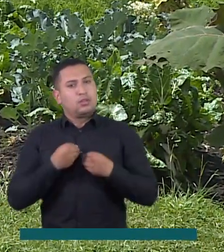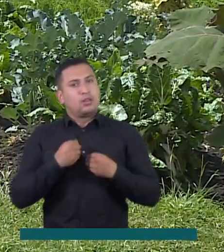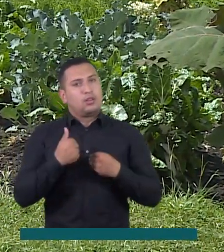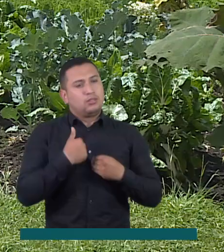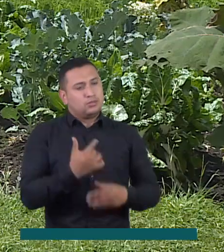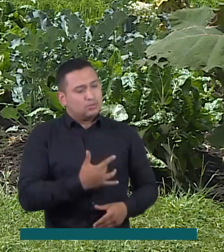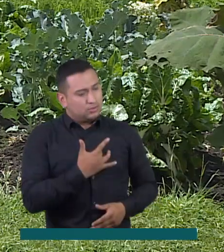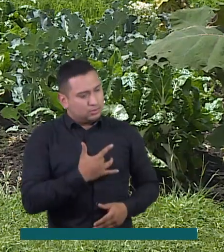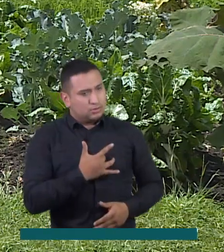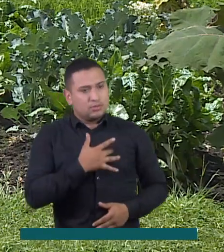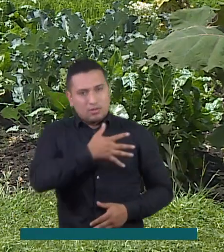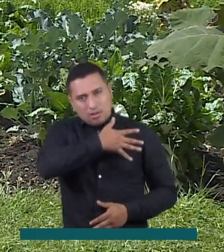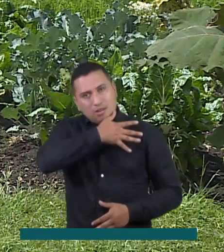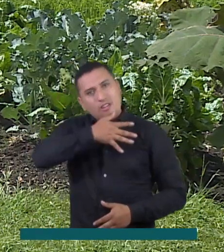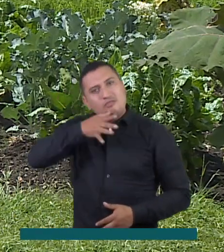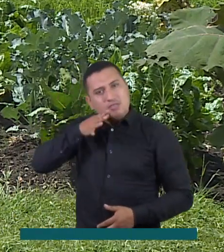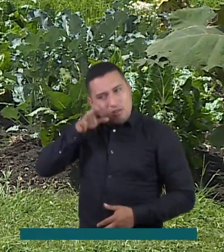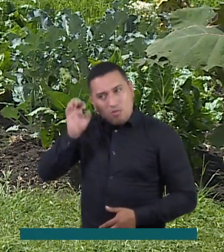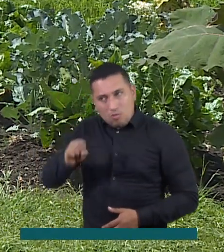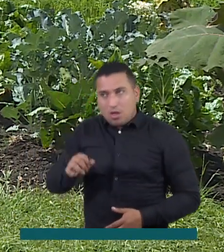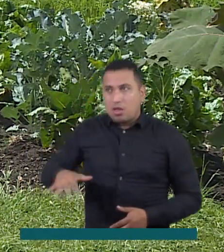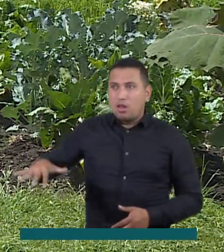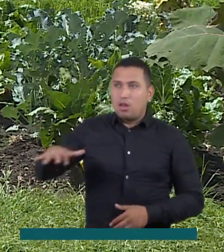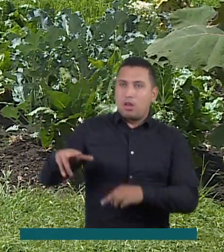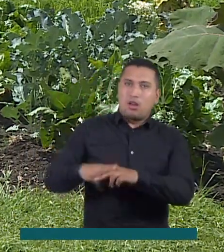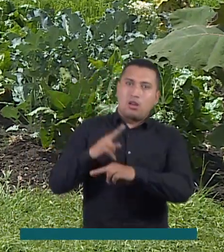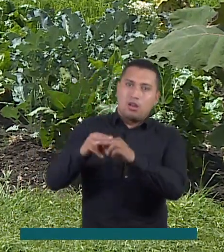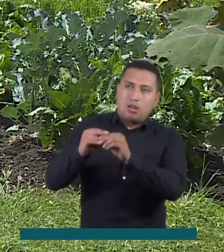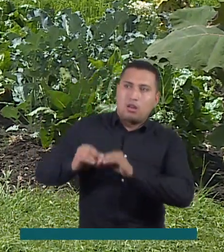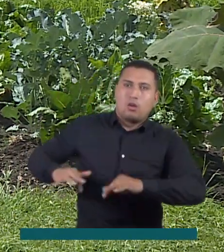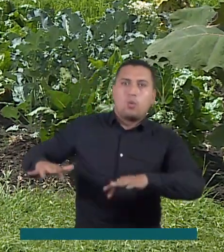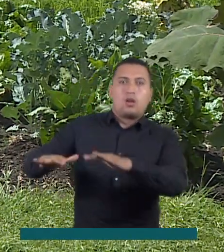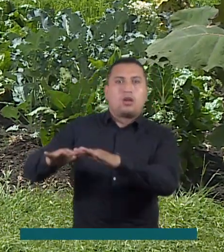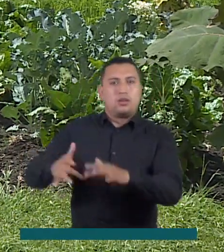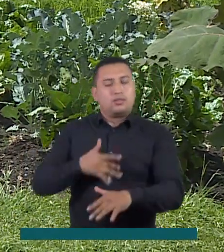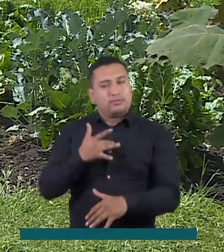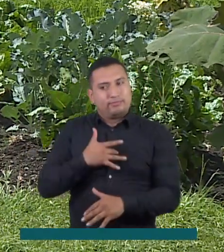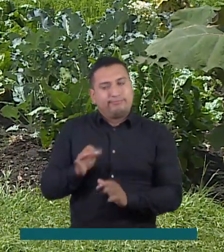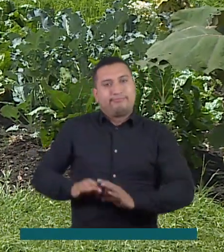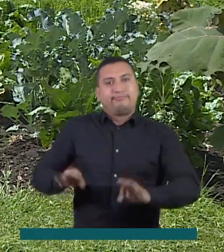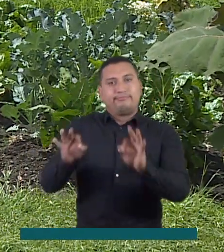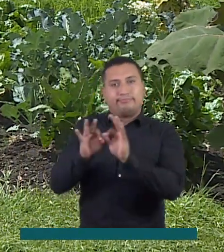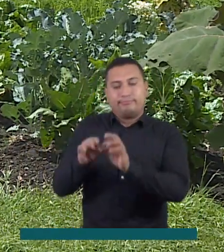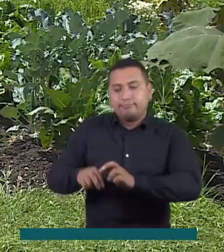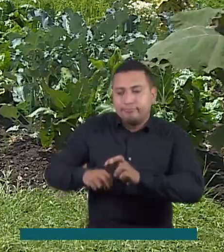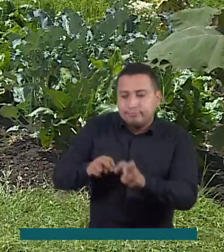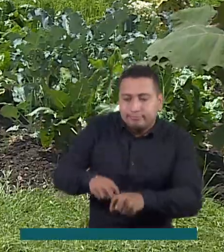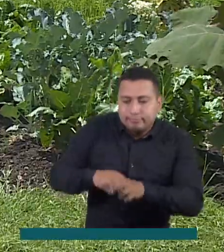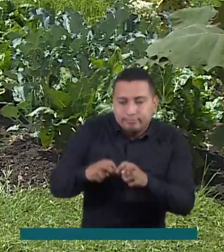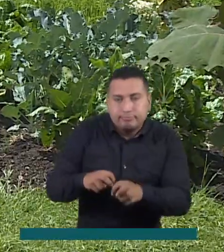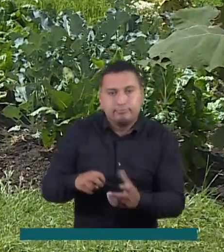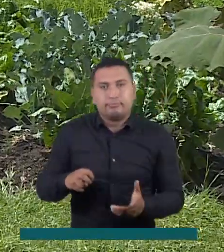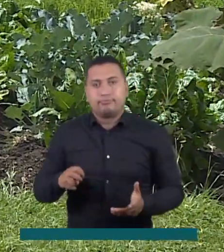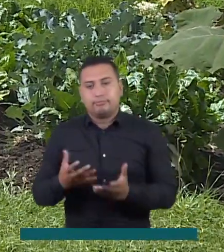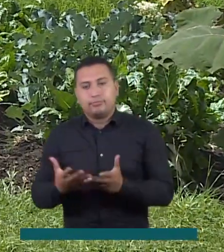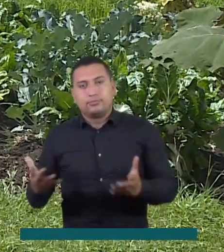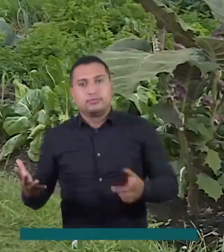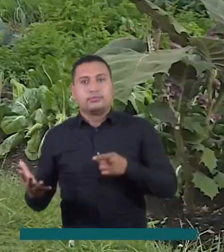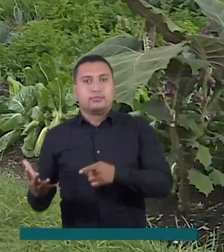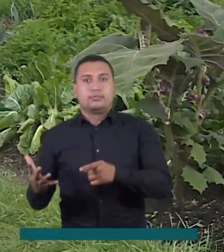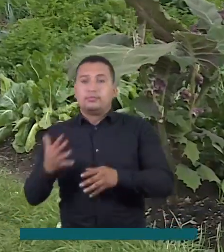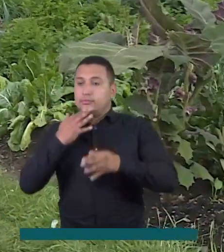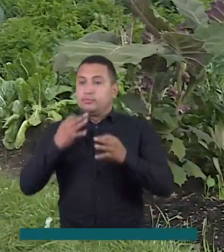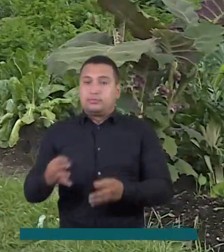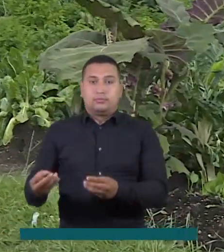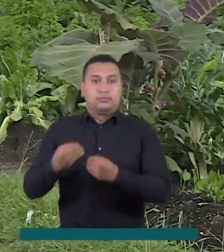la naturaleza, estar en contacto con las naticas, cultivar, sembrar, cosechar, eso ha sido para mí de mucha alegría.